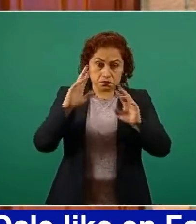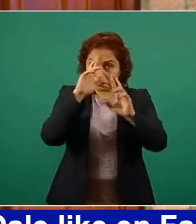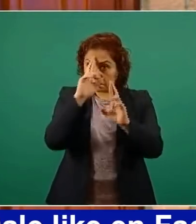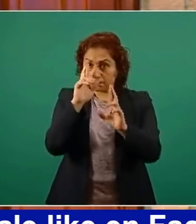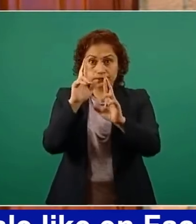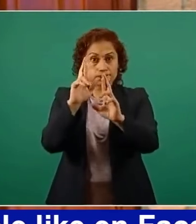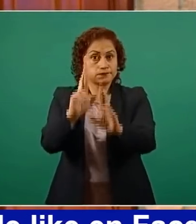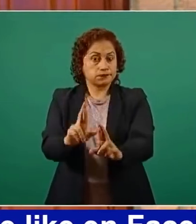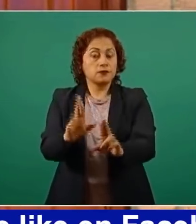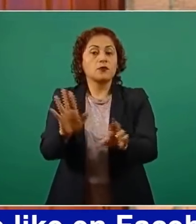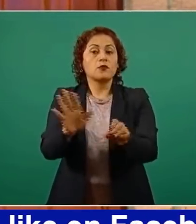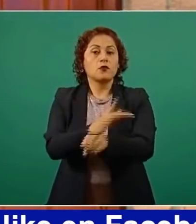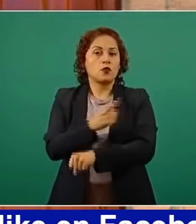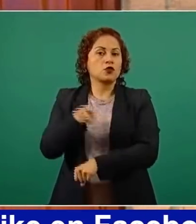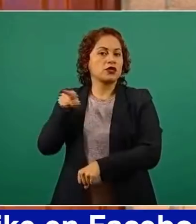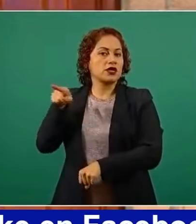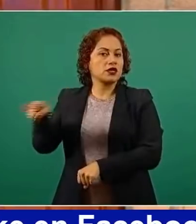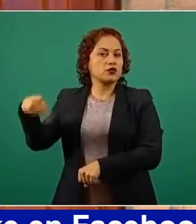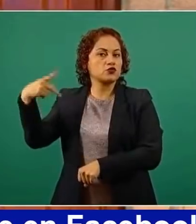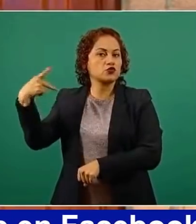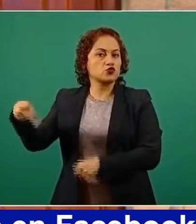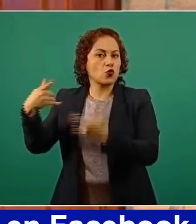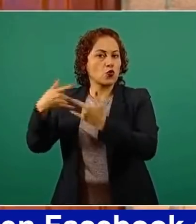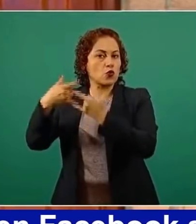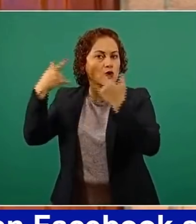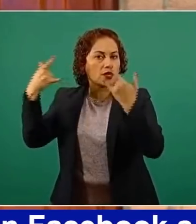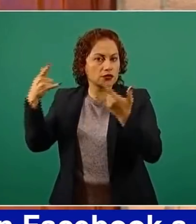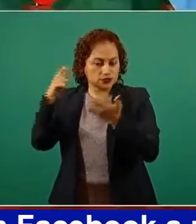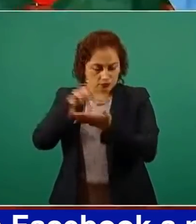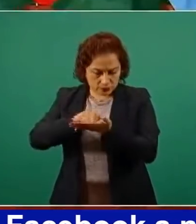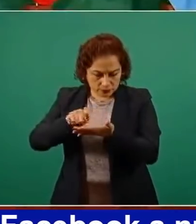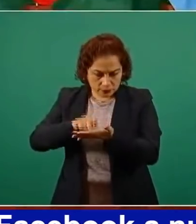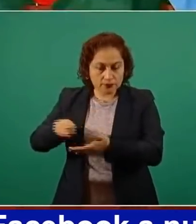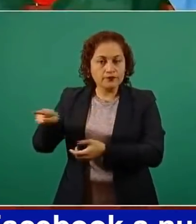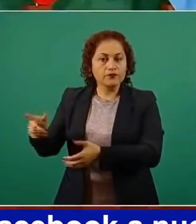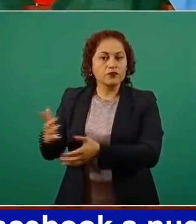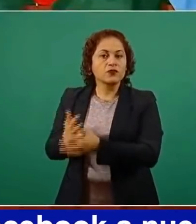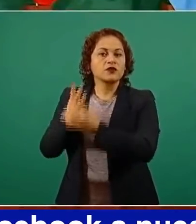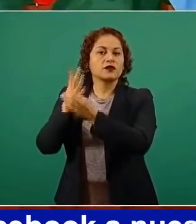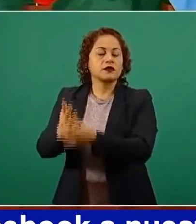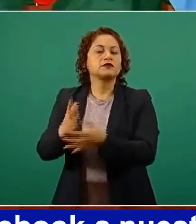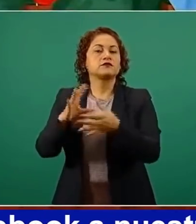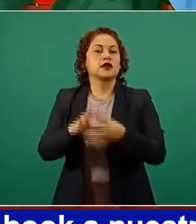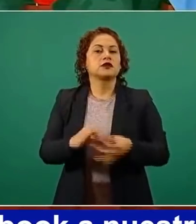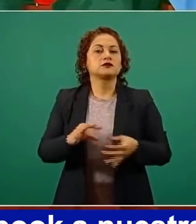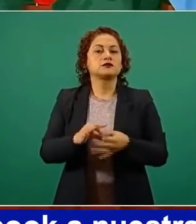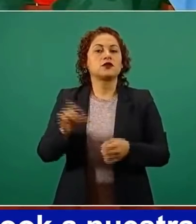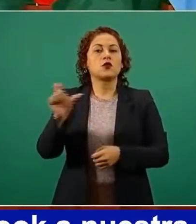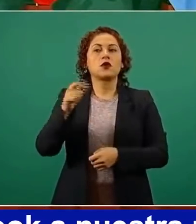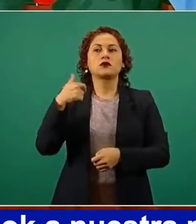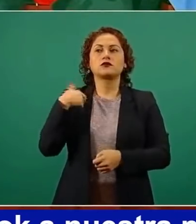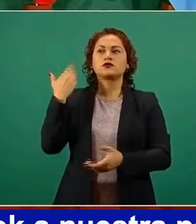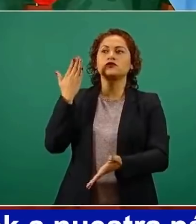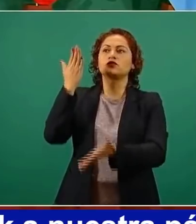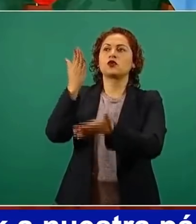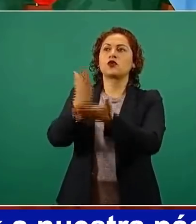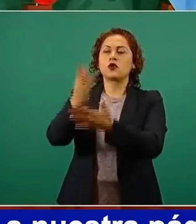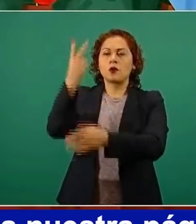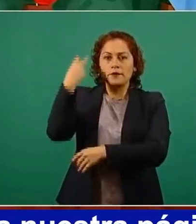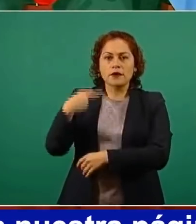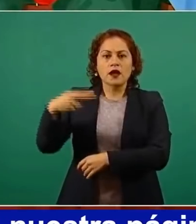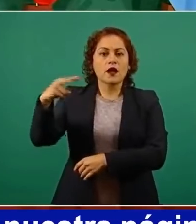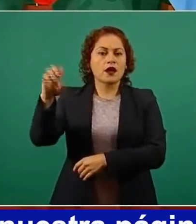como lo relata el propio Madero, cuando fui a Oaxaca en mi gira de propaganda, este señor, que era